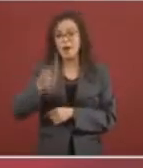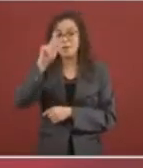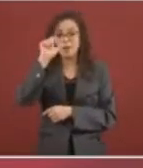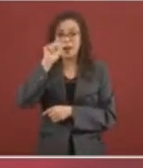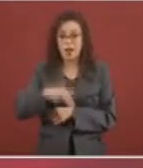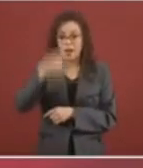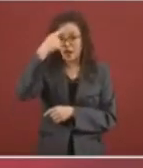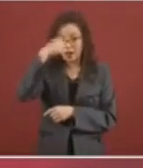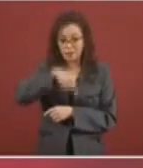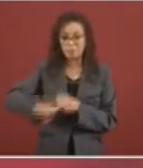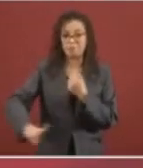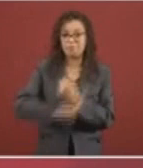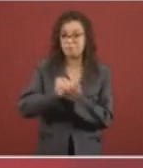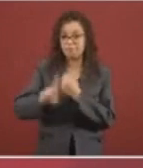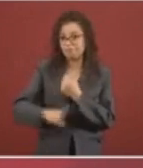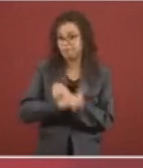enfrentar la crisis